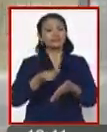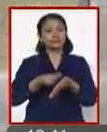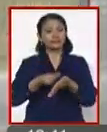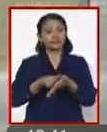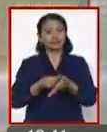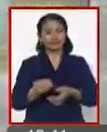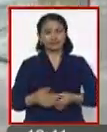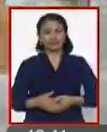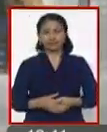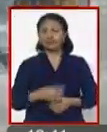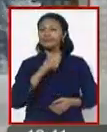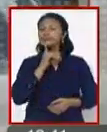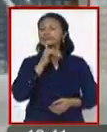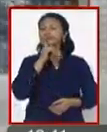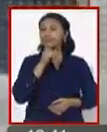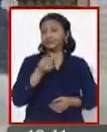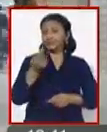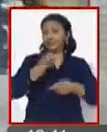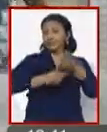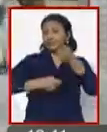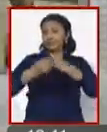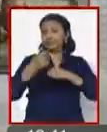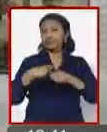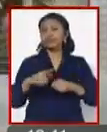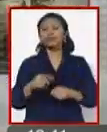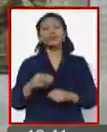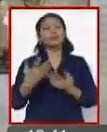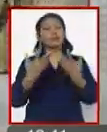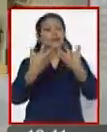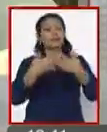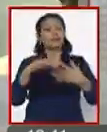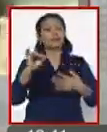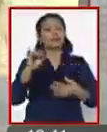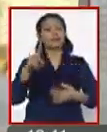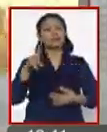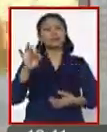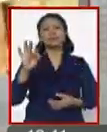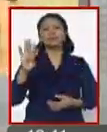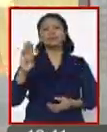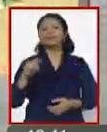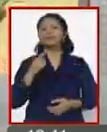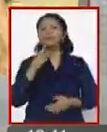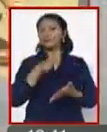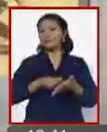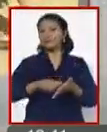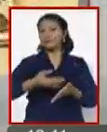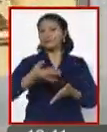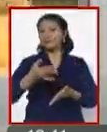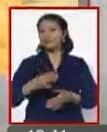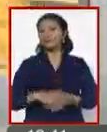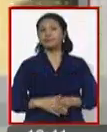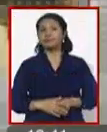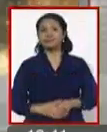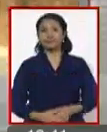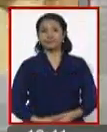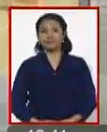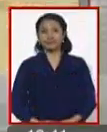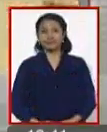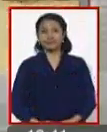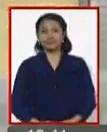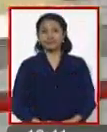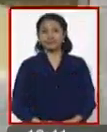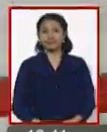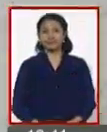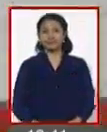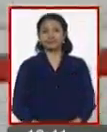del combustible. Aseguran que la negociación es con la empresa estatal YPFB y que la subida no llegará al consumidor.